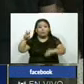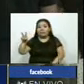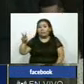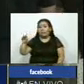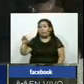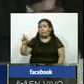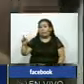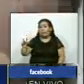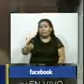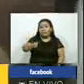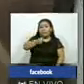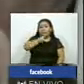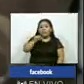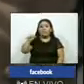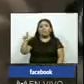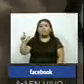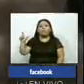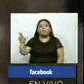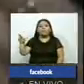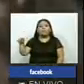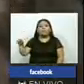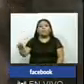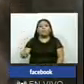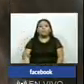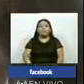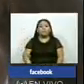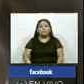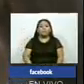un reporte de Luis Alberto López.